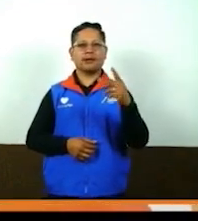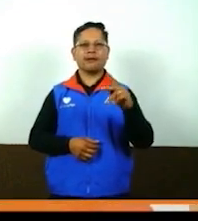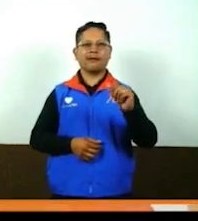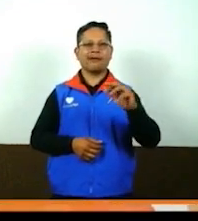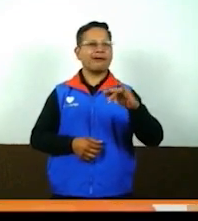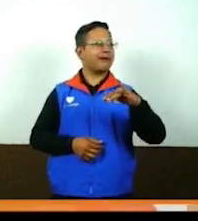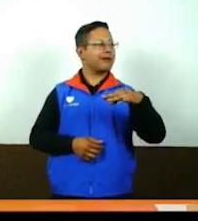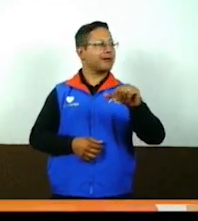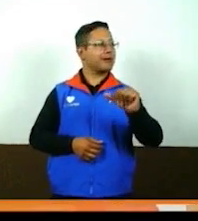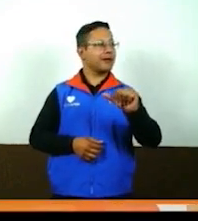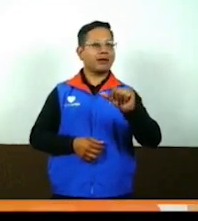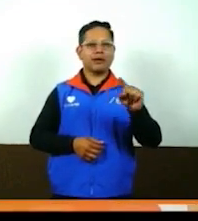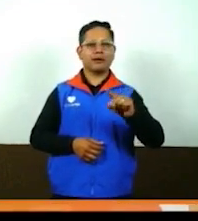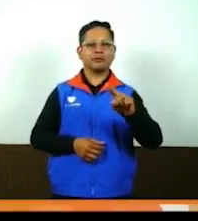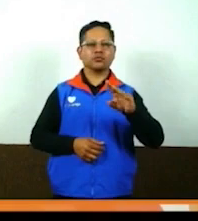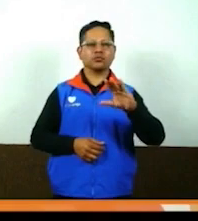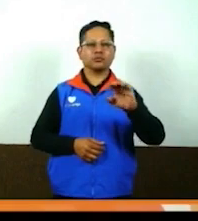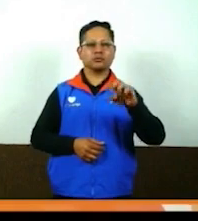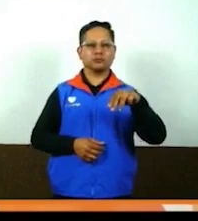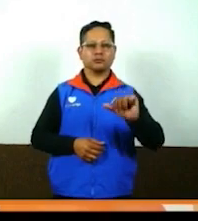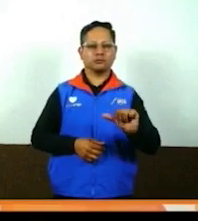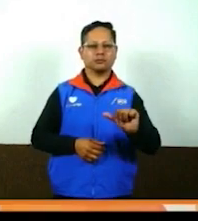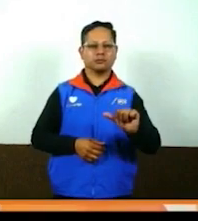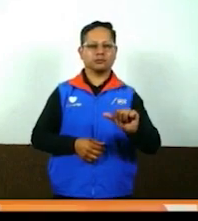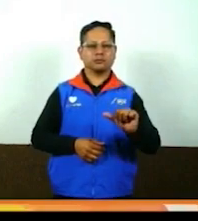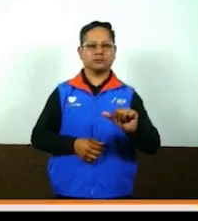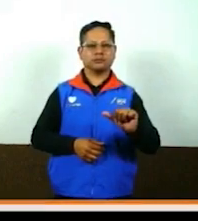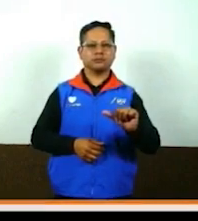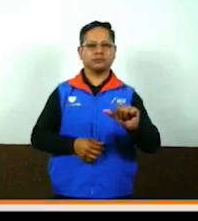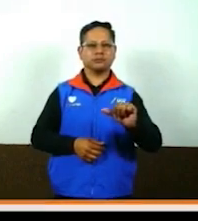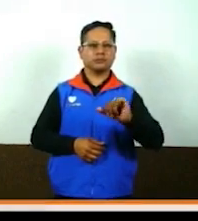Karina Azucena Castillo Rivera.